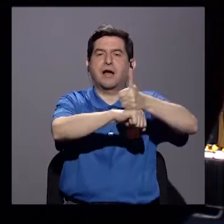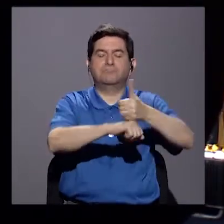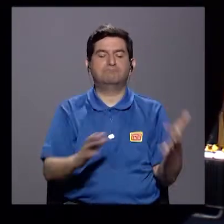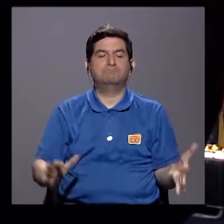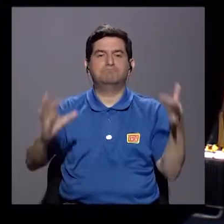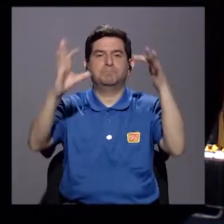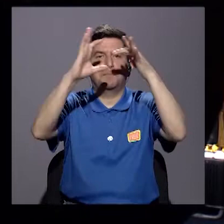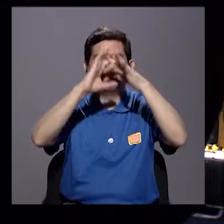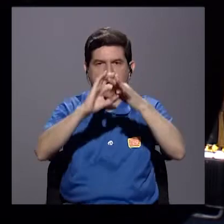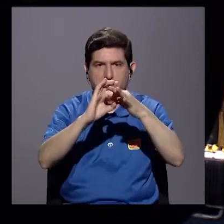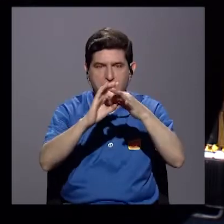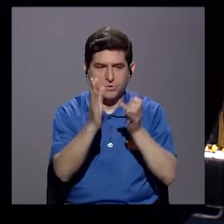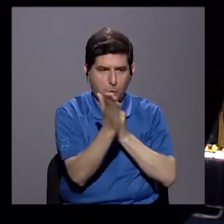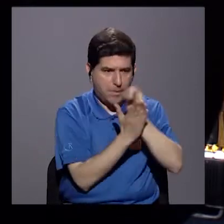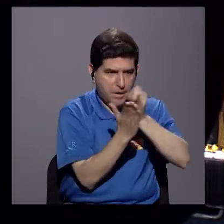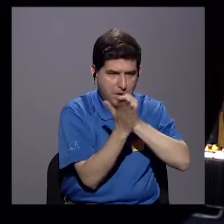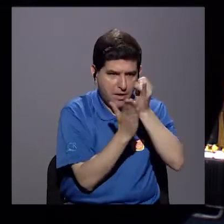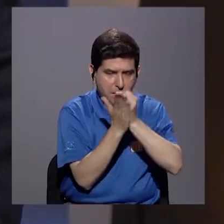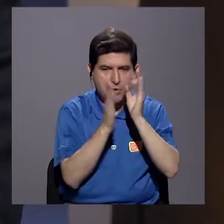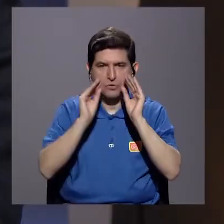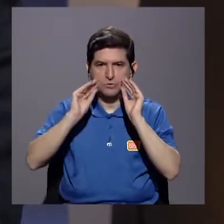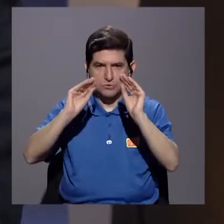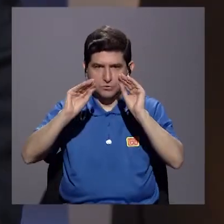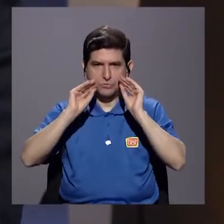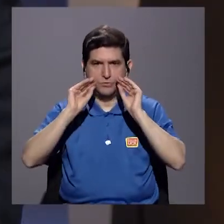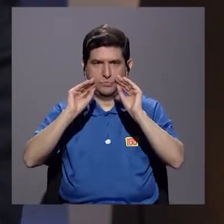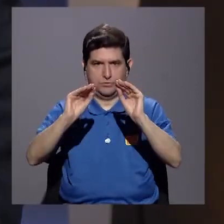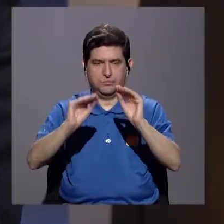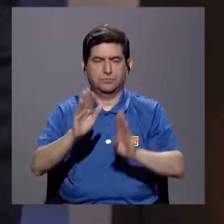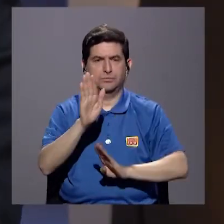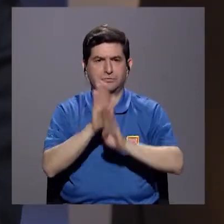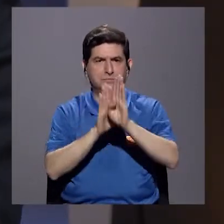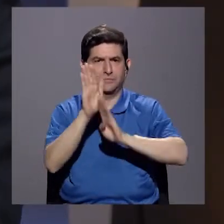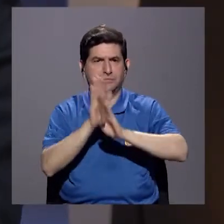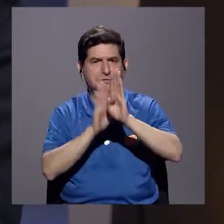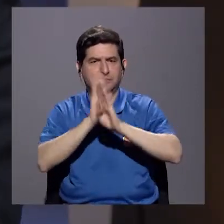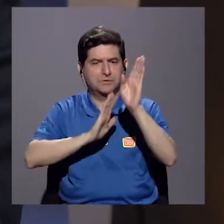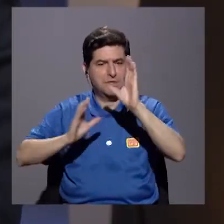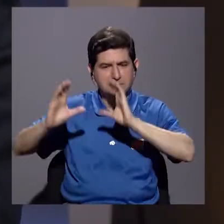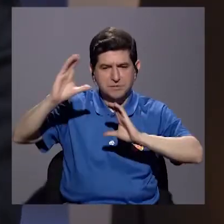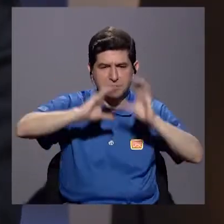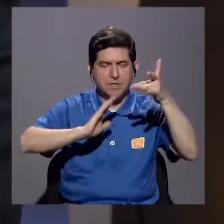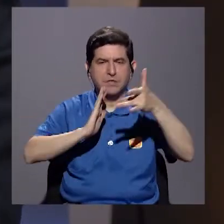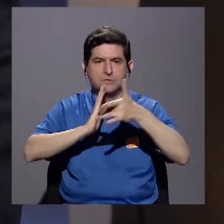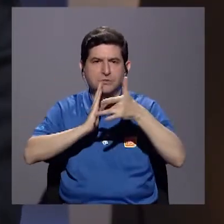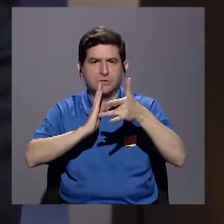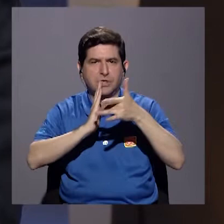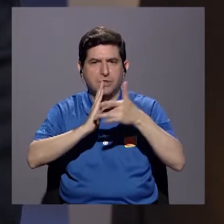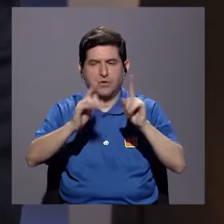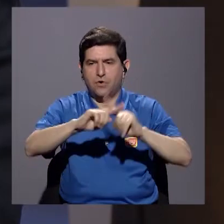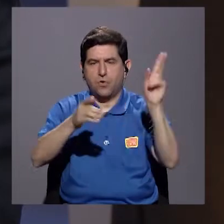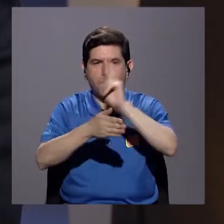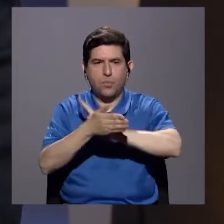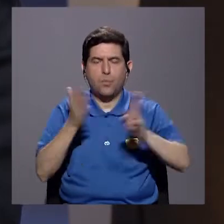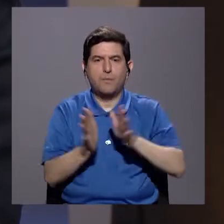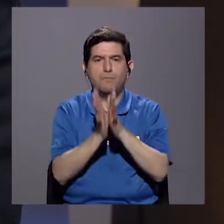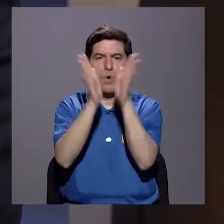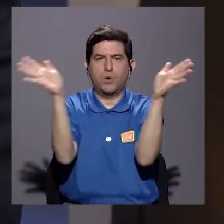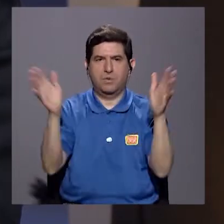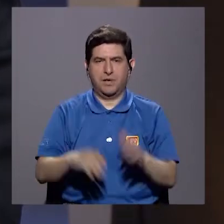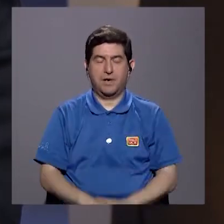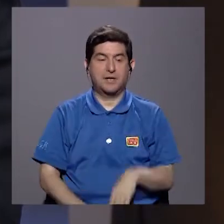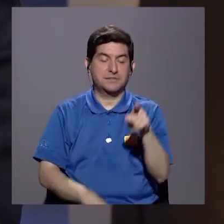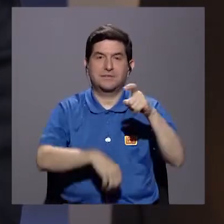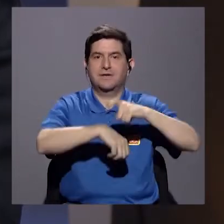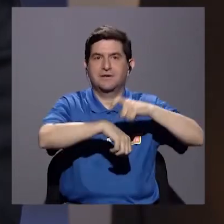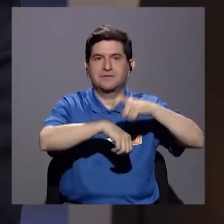Tecnología para vincular la investigación académica, el desarrollo científico y tecnológico de las